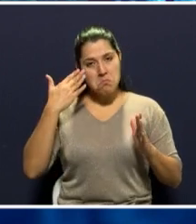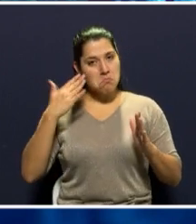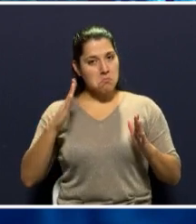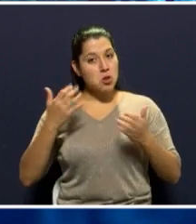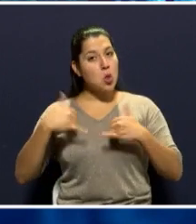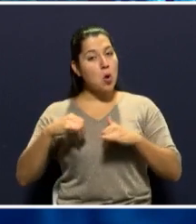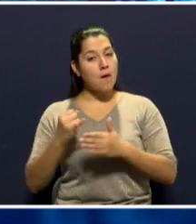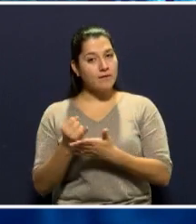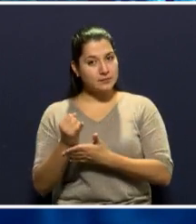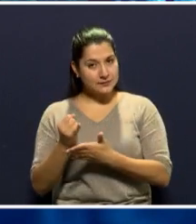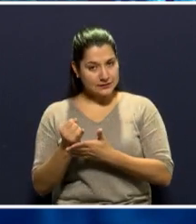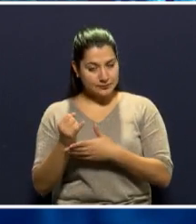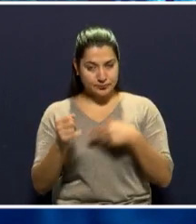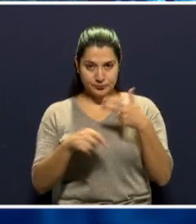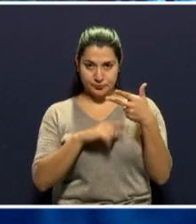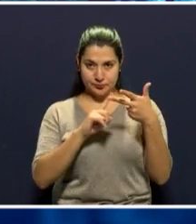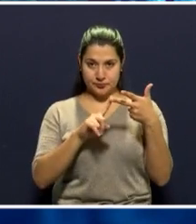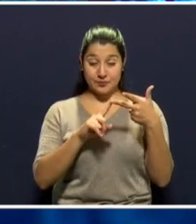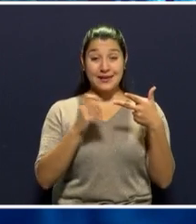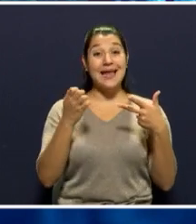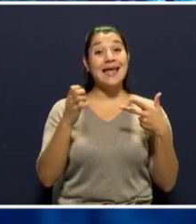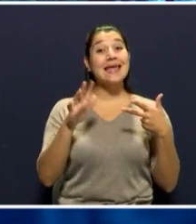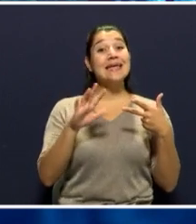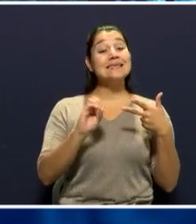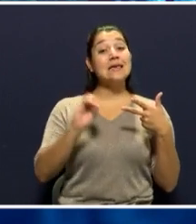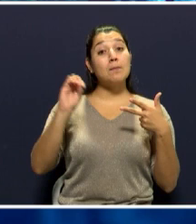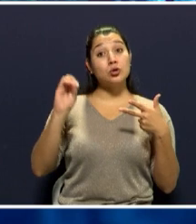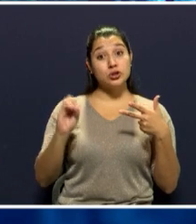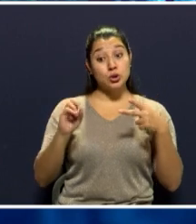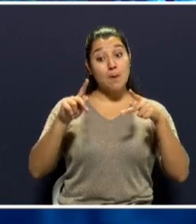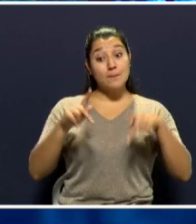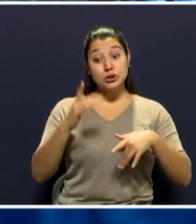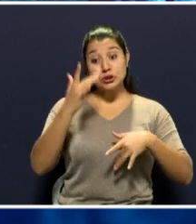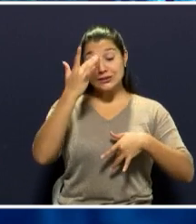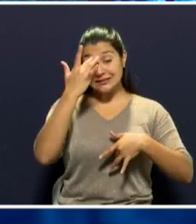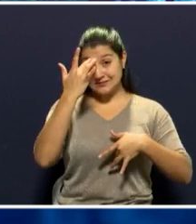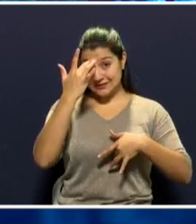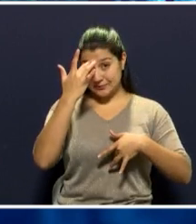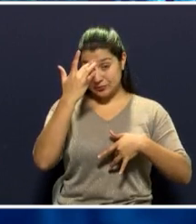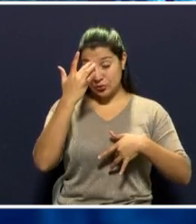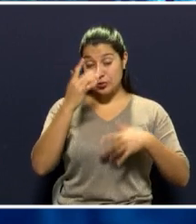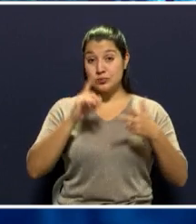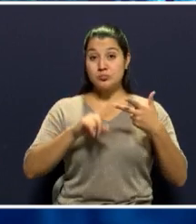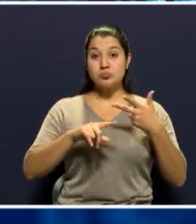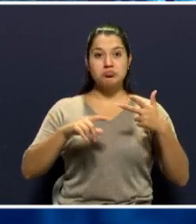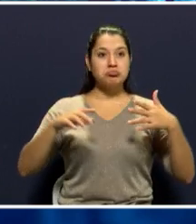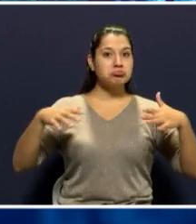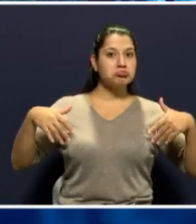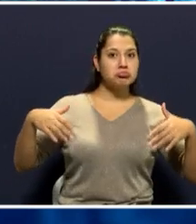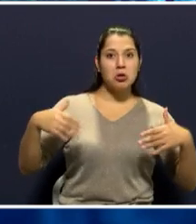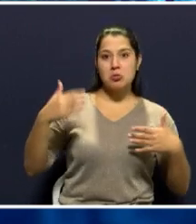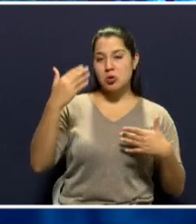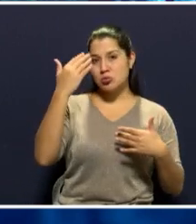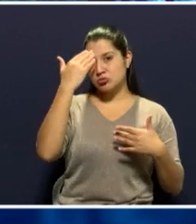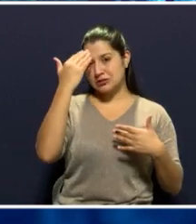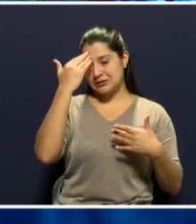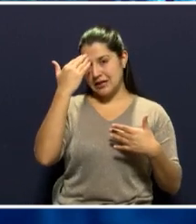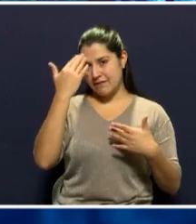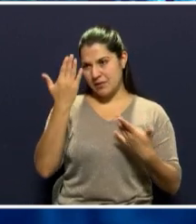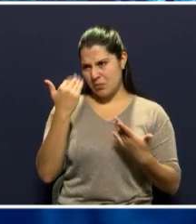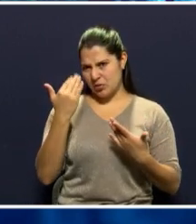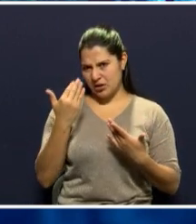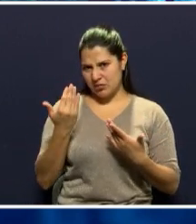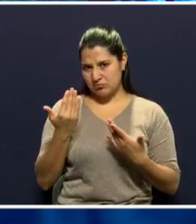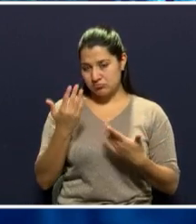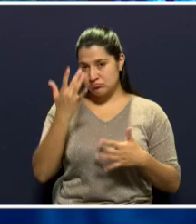estudio. En un 15% de los casos se desconoce las condiciones del contagio